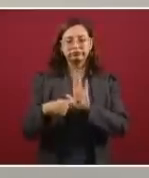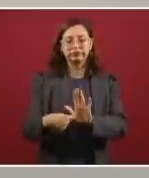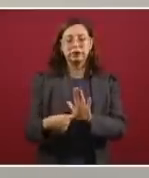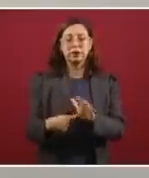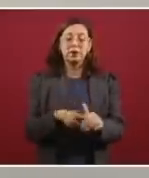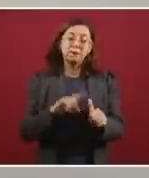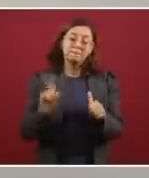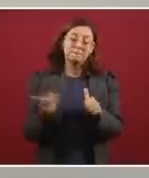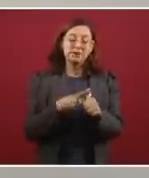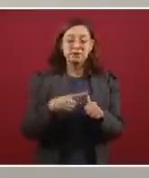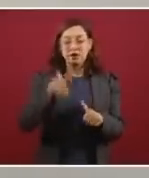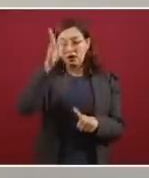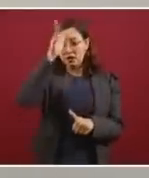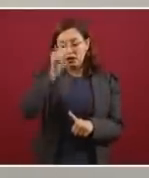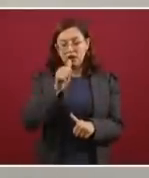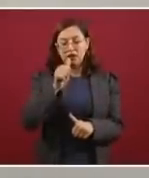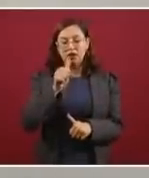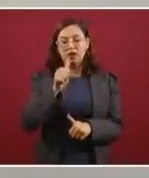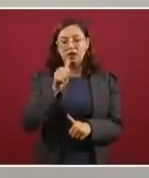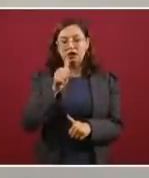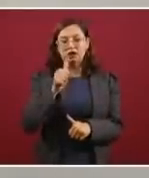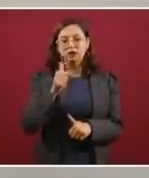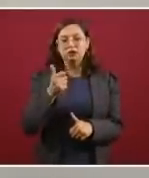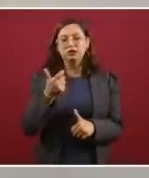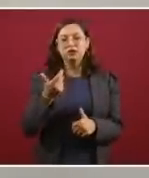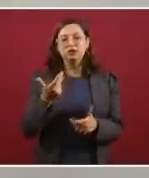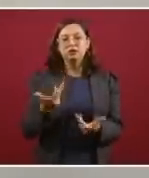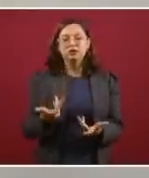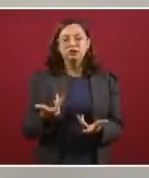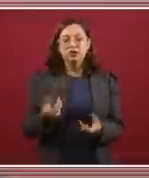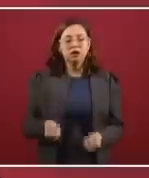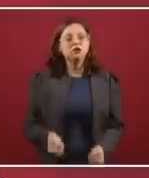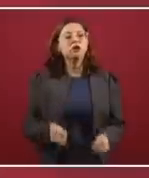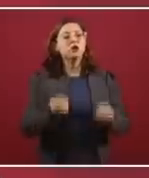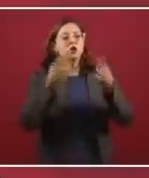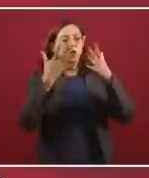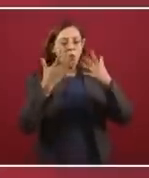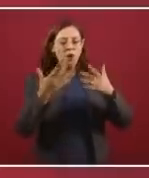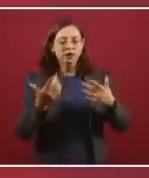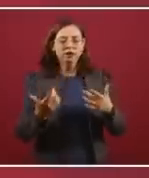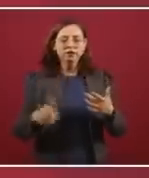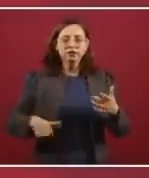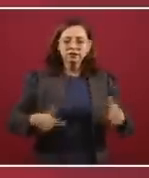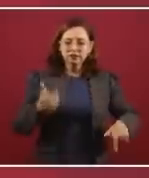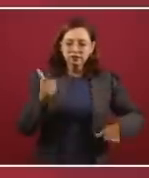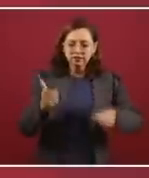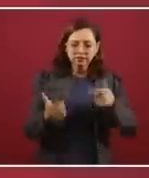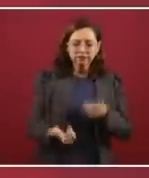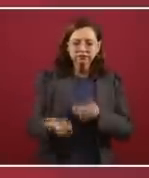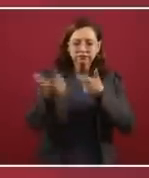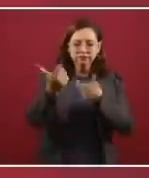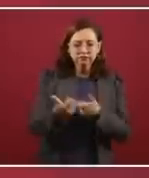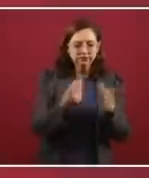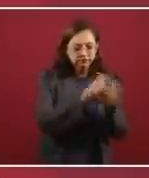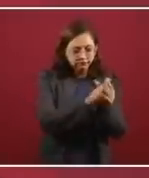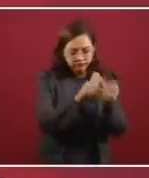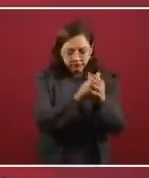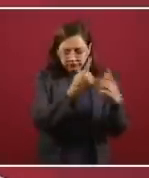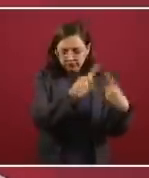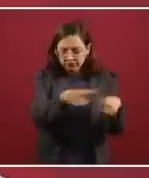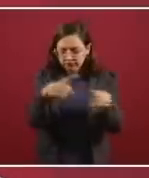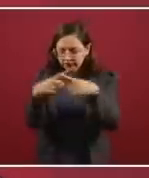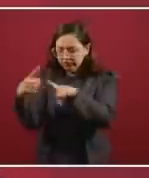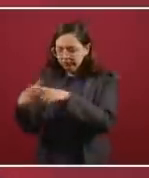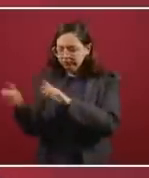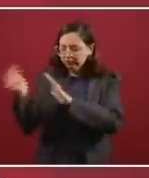ponernos de acuerdo es el número, conocer el tipo de armas y el número que cada mes estamos detectando en México y a qué